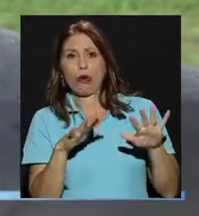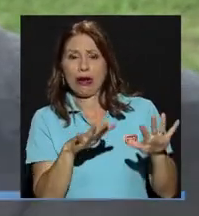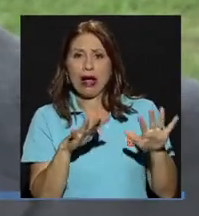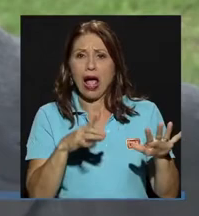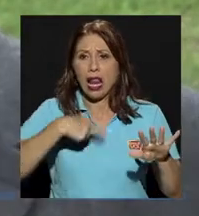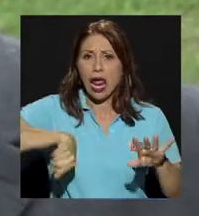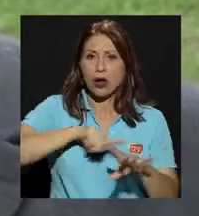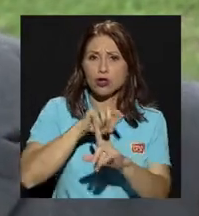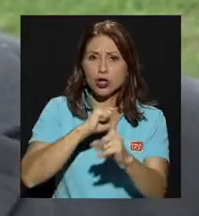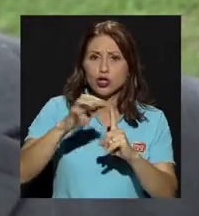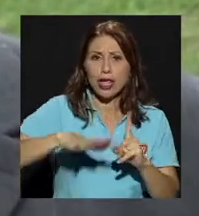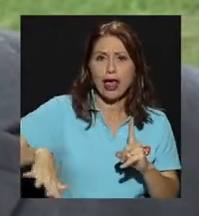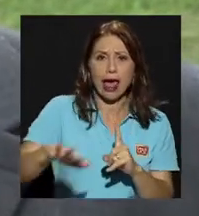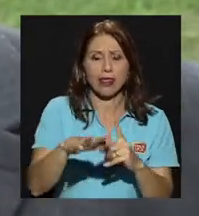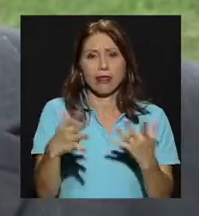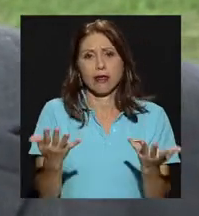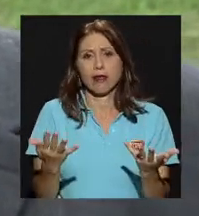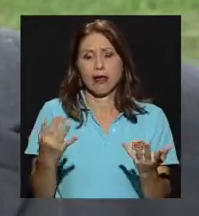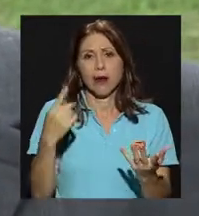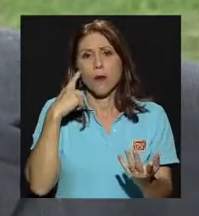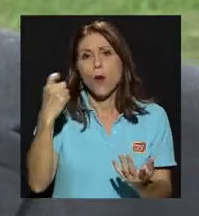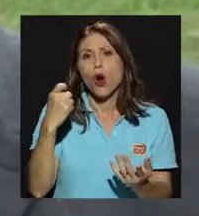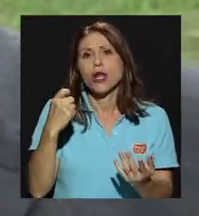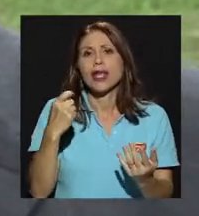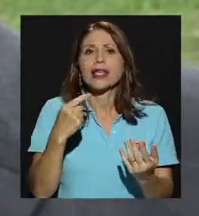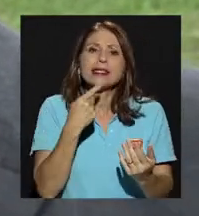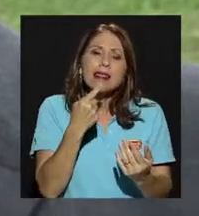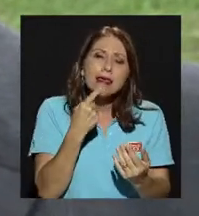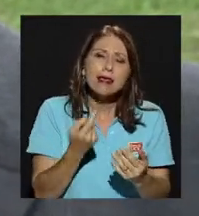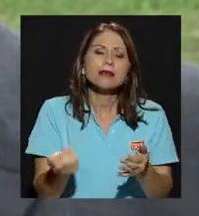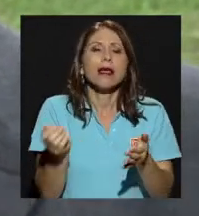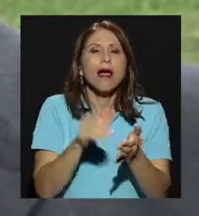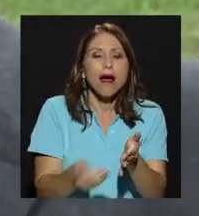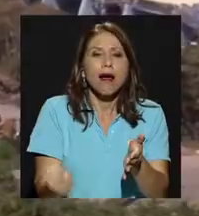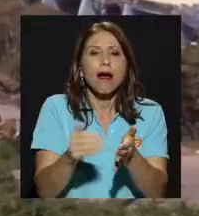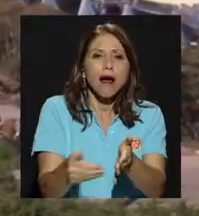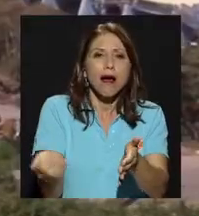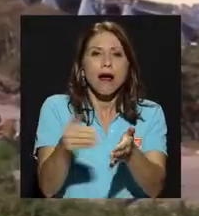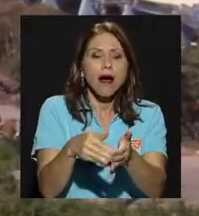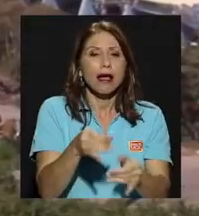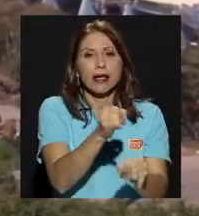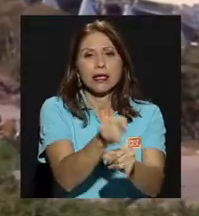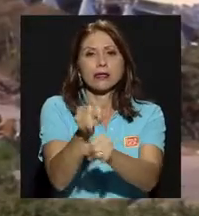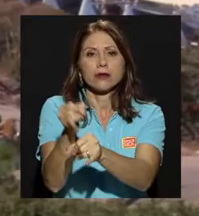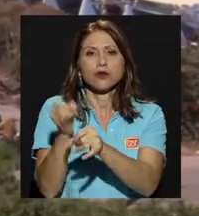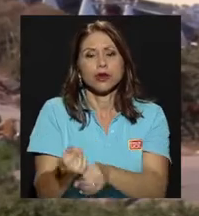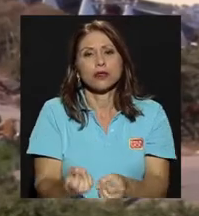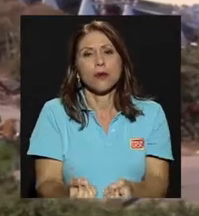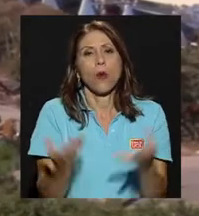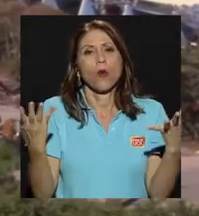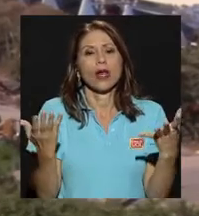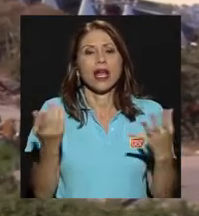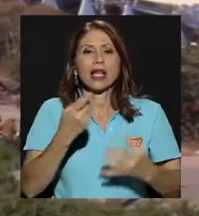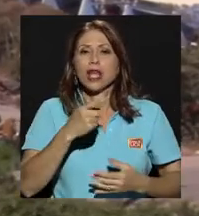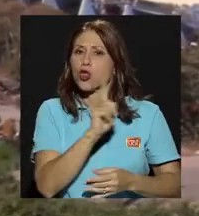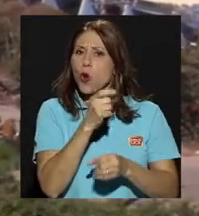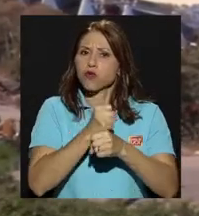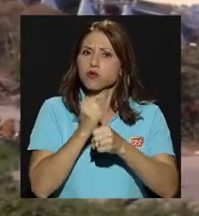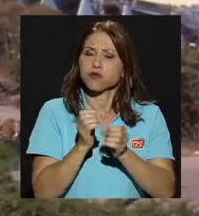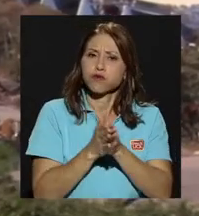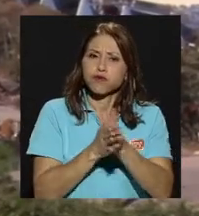prácticamente en nuestra sociedad, puesto que se dice una y otra vez que las instituciones públicas